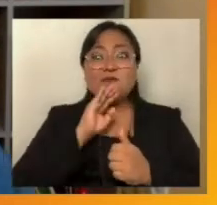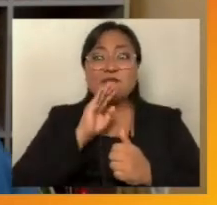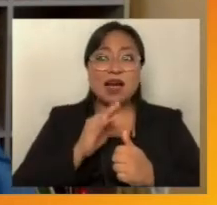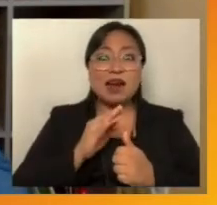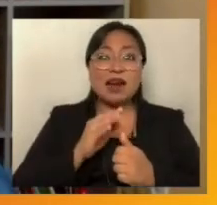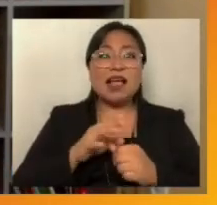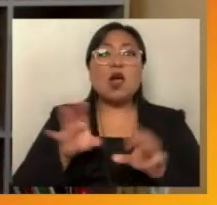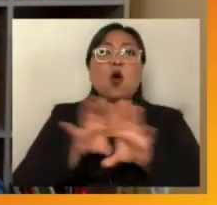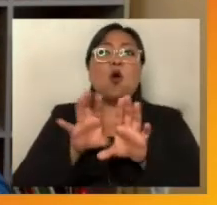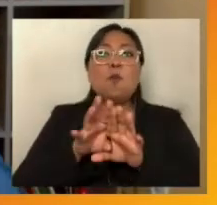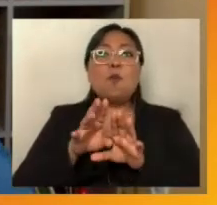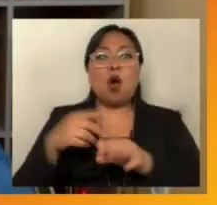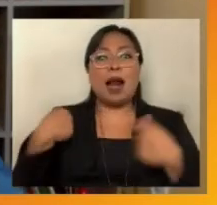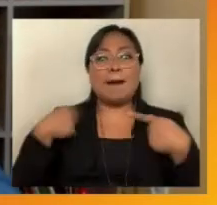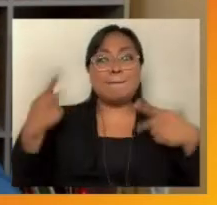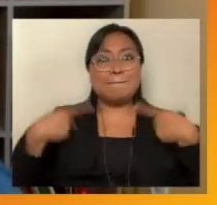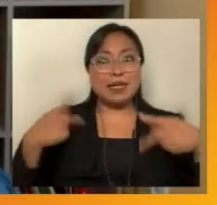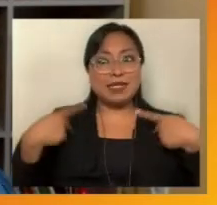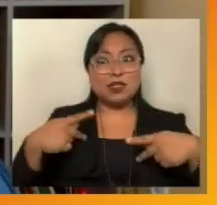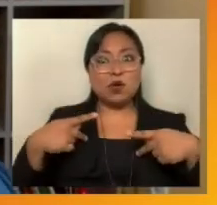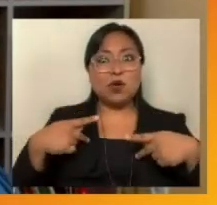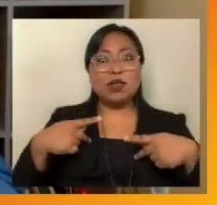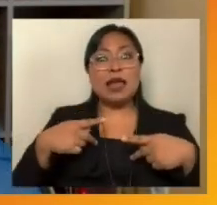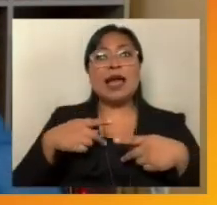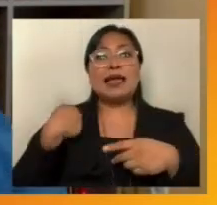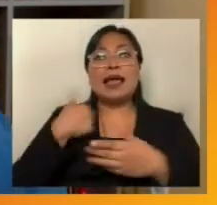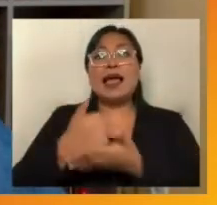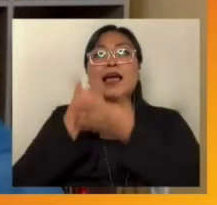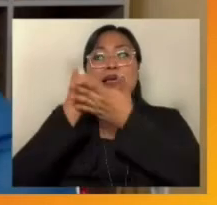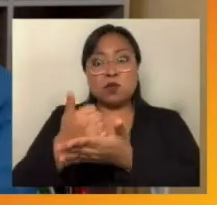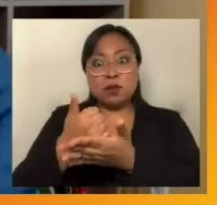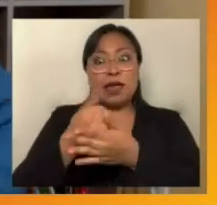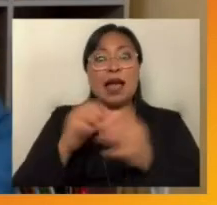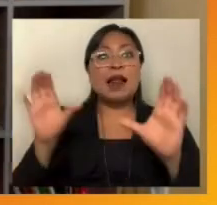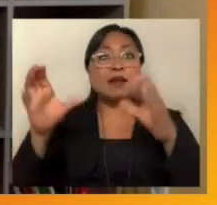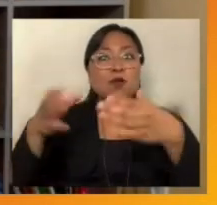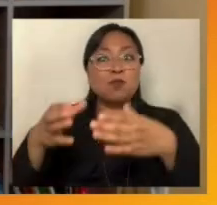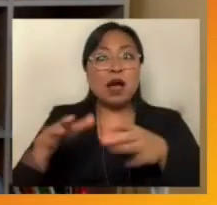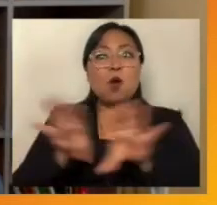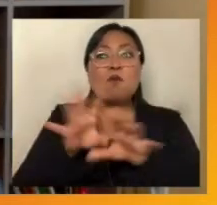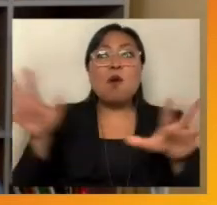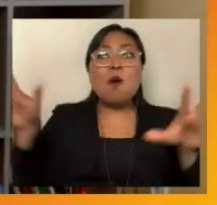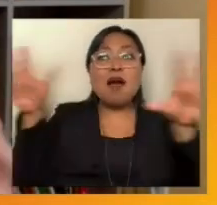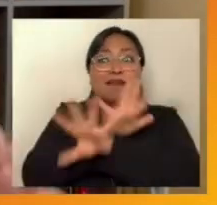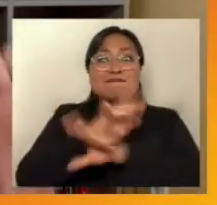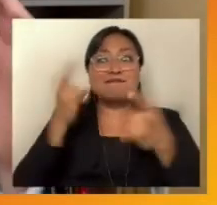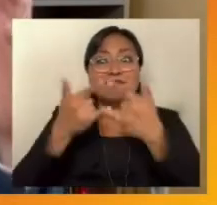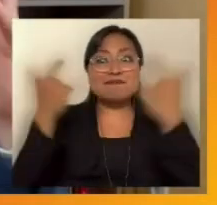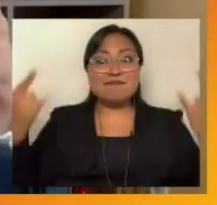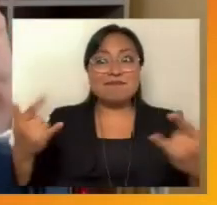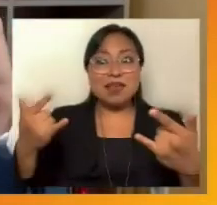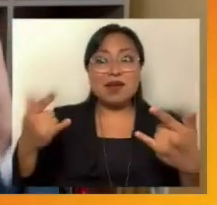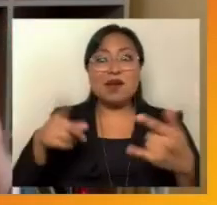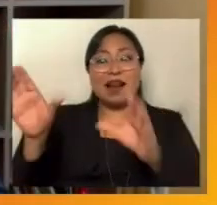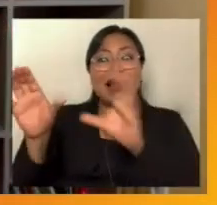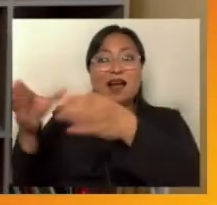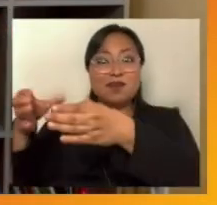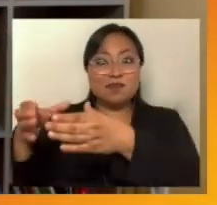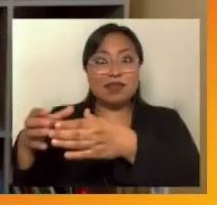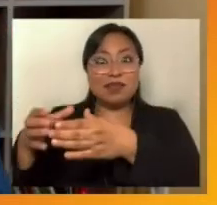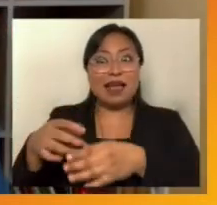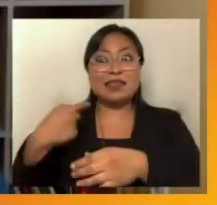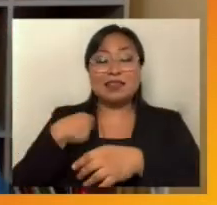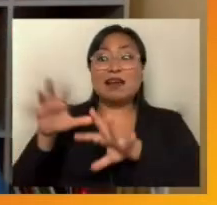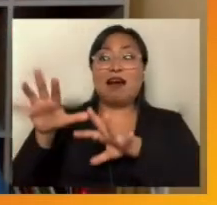la ayuda que ha dado una empresa o una persona a un pueblo, a una organización? Descubrimiento. Fíjate, se puede hacer de